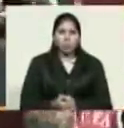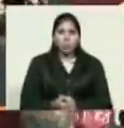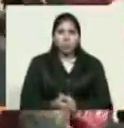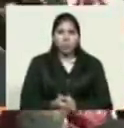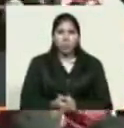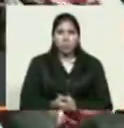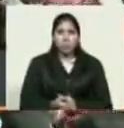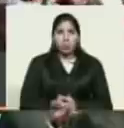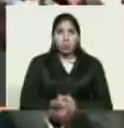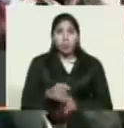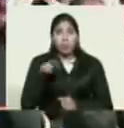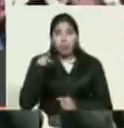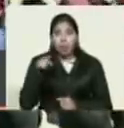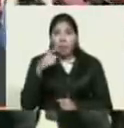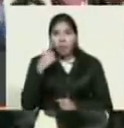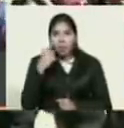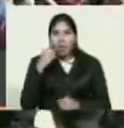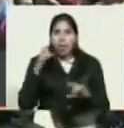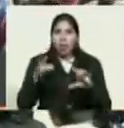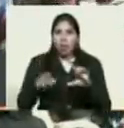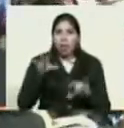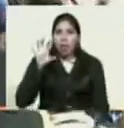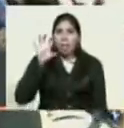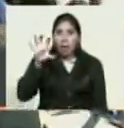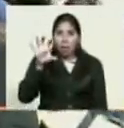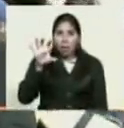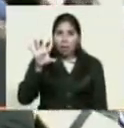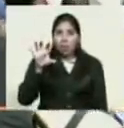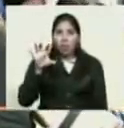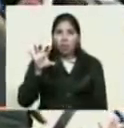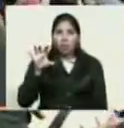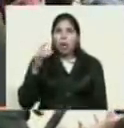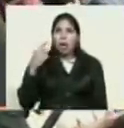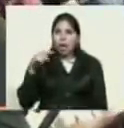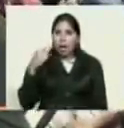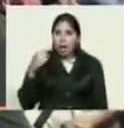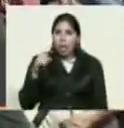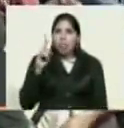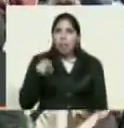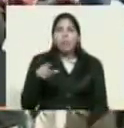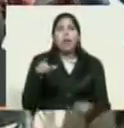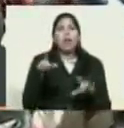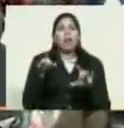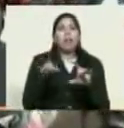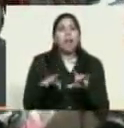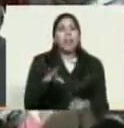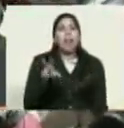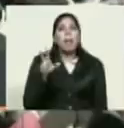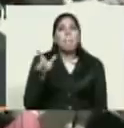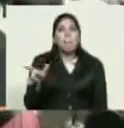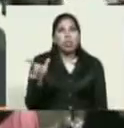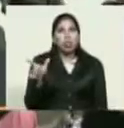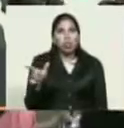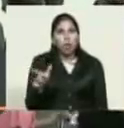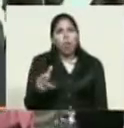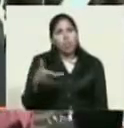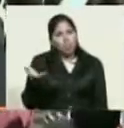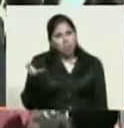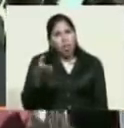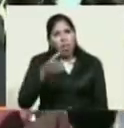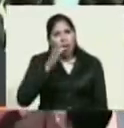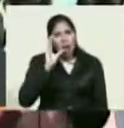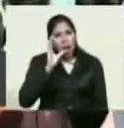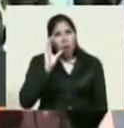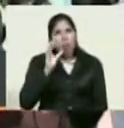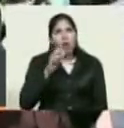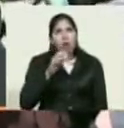Aquí está el carné de la patria, y el carné sube, muy bien, muchachos, dale agüita, dale agua,